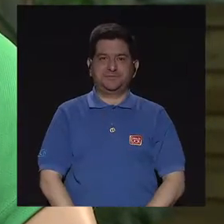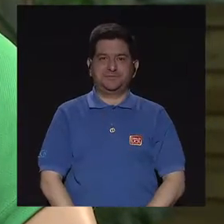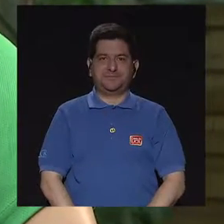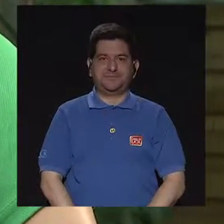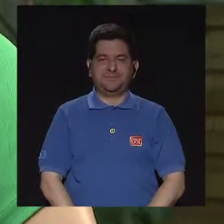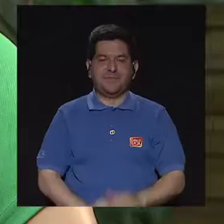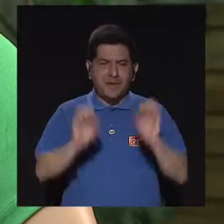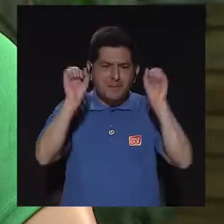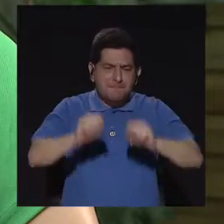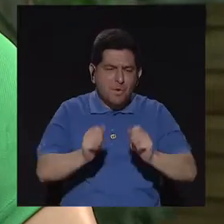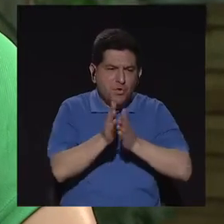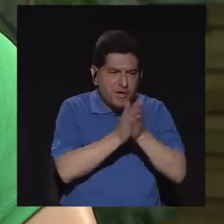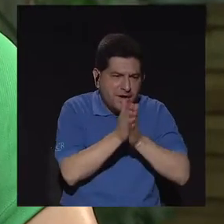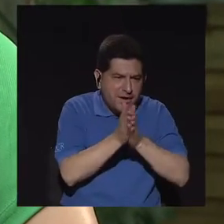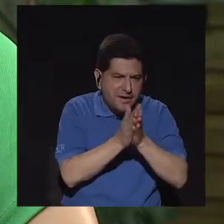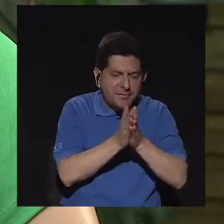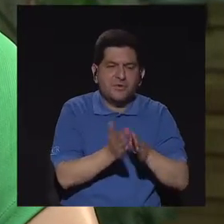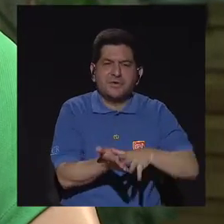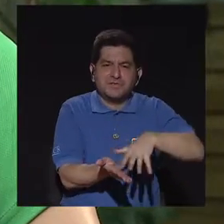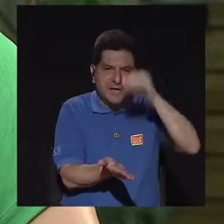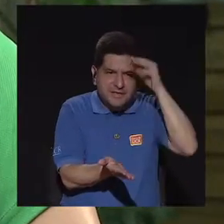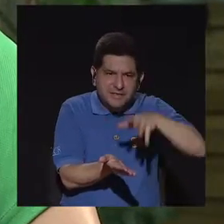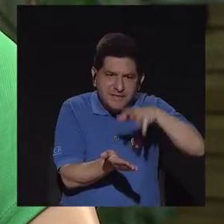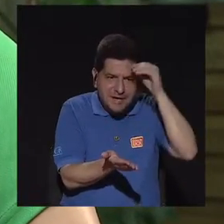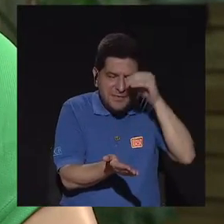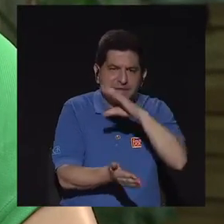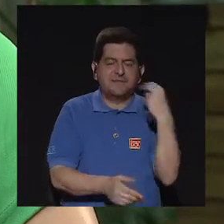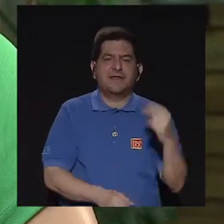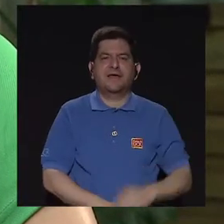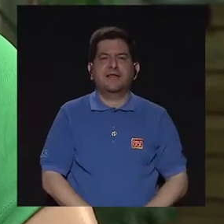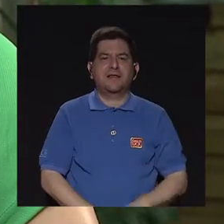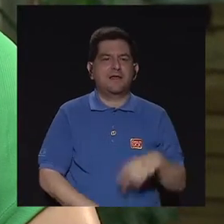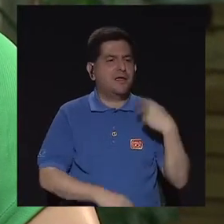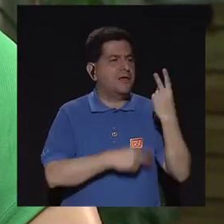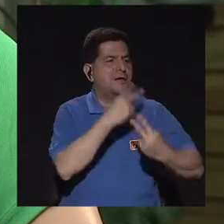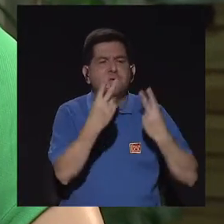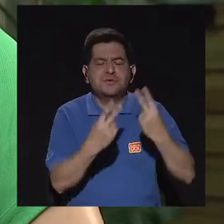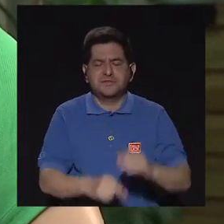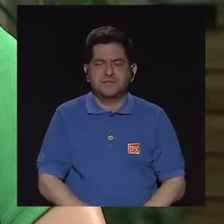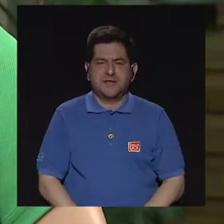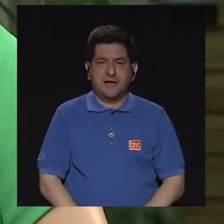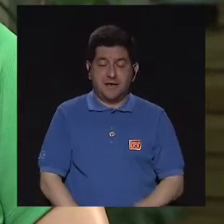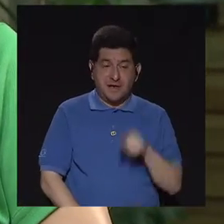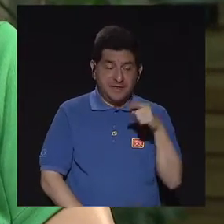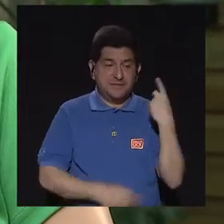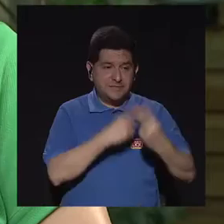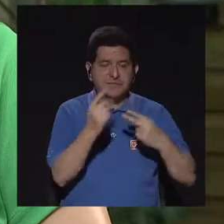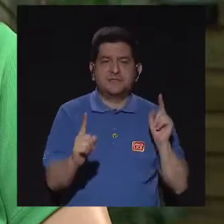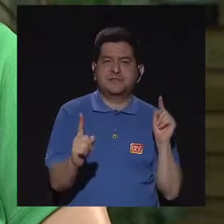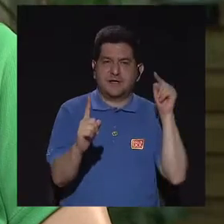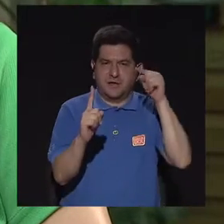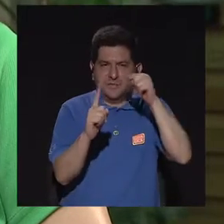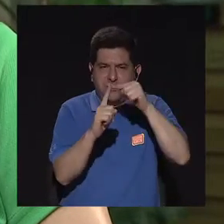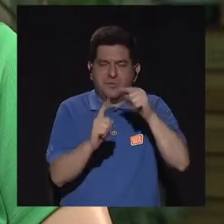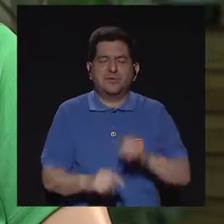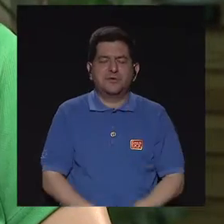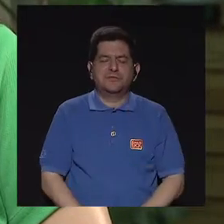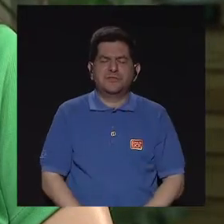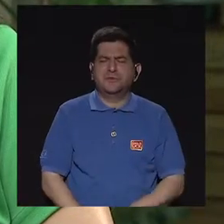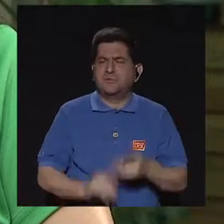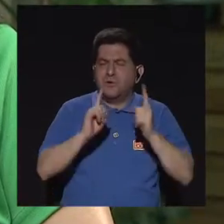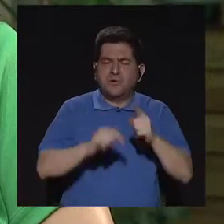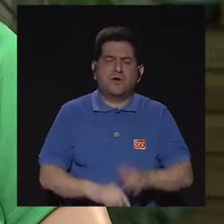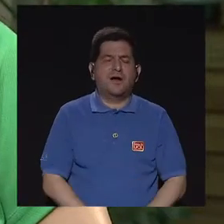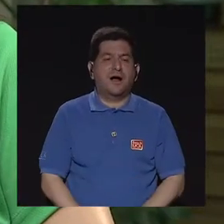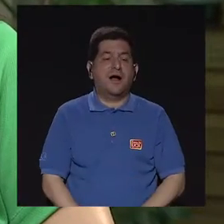de aprender viajando. O sea, no solo viajar por viajar, sino viajar con un propósito, conocer más de la cultura,